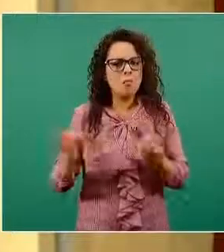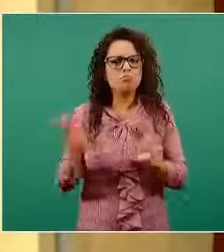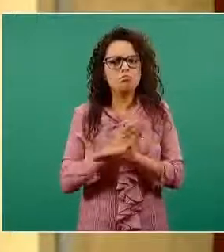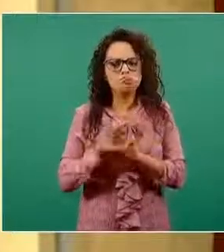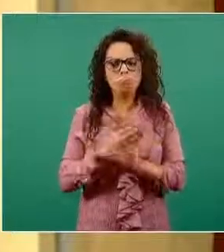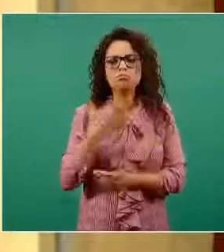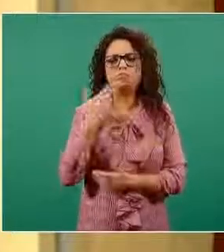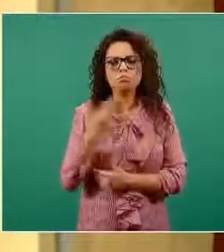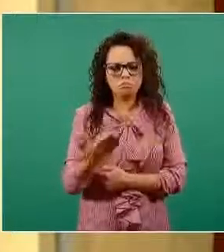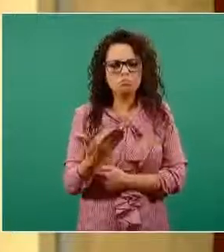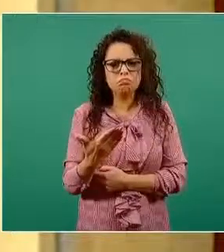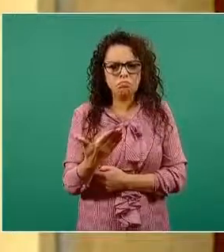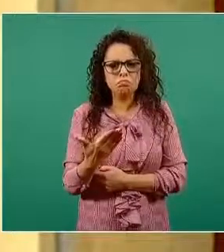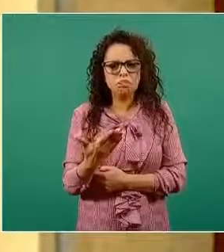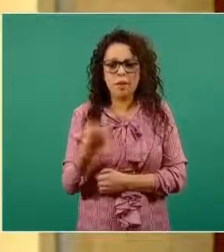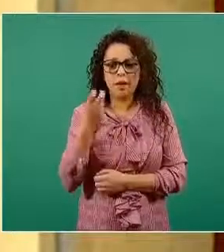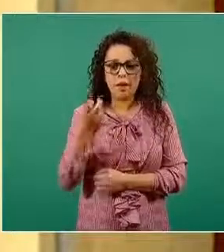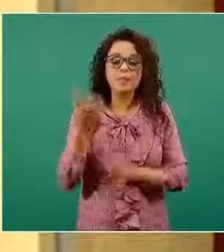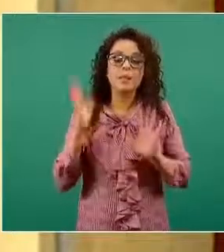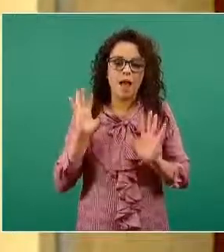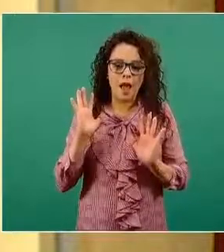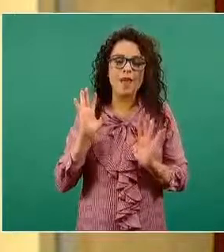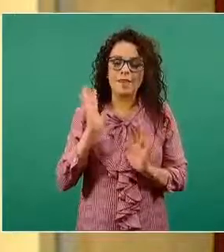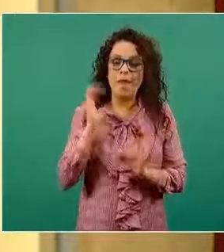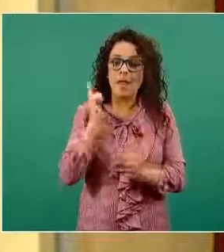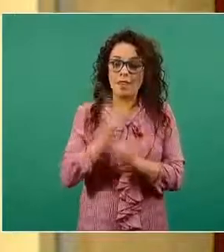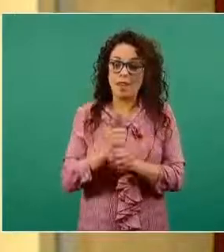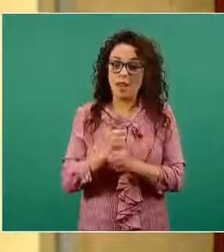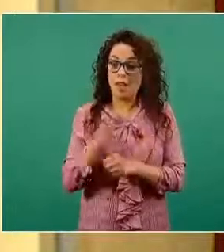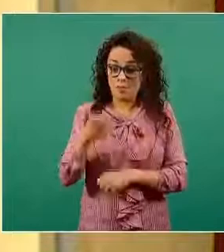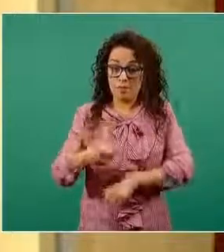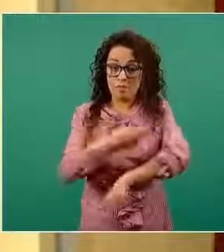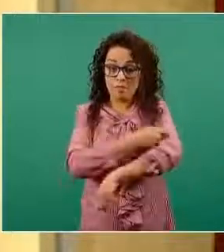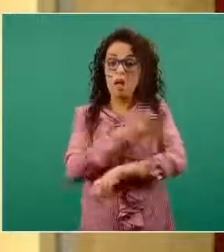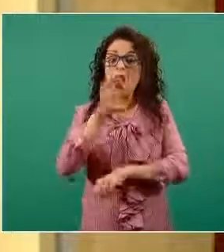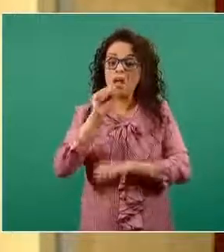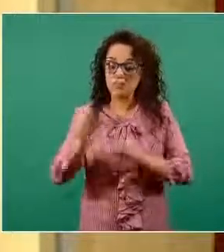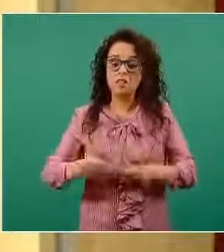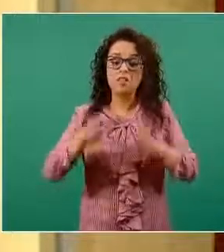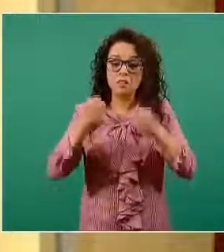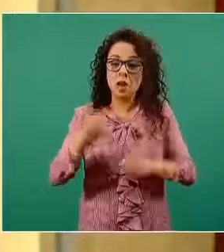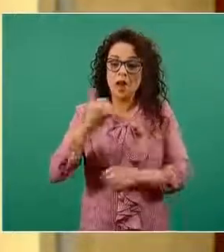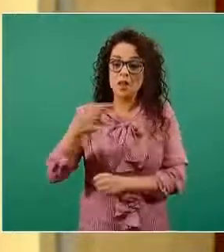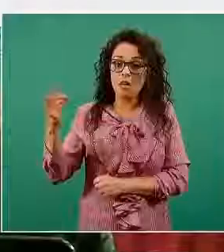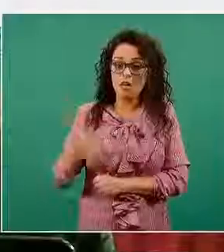sigue mostrando que se trata de vacunas seguras, además de ser vacunas